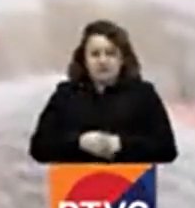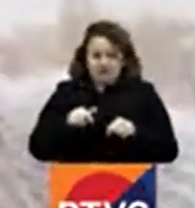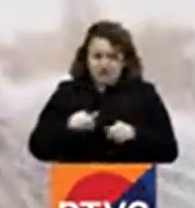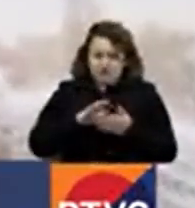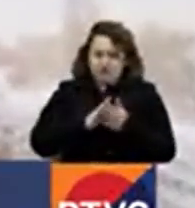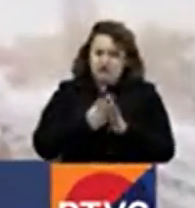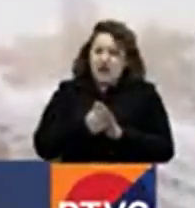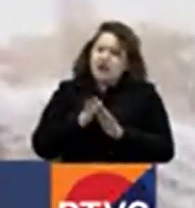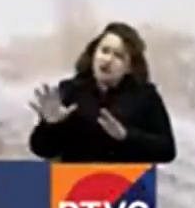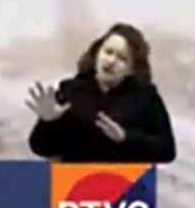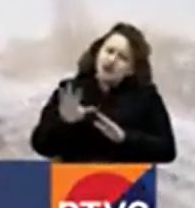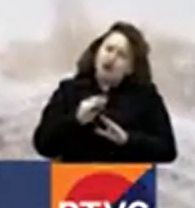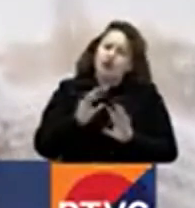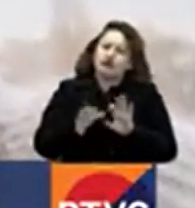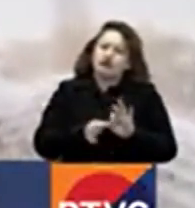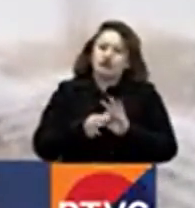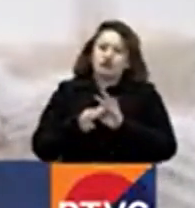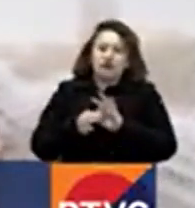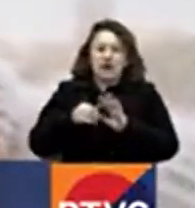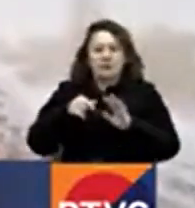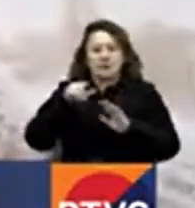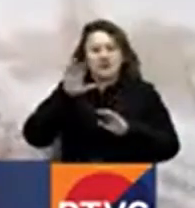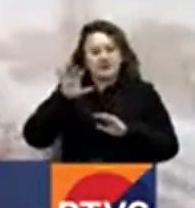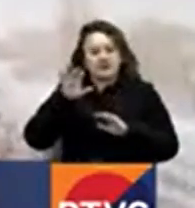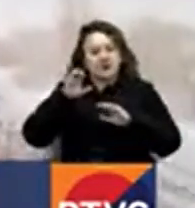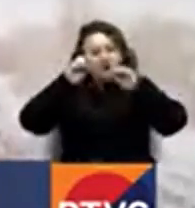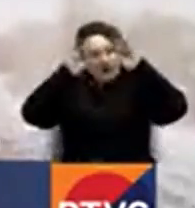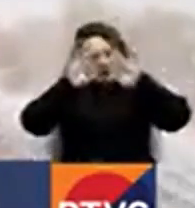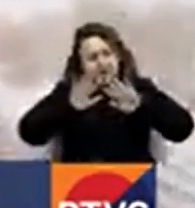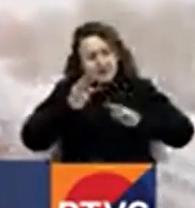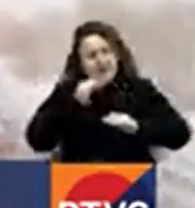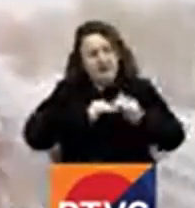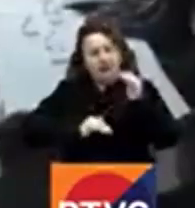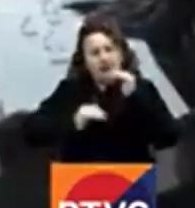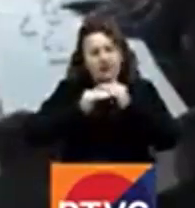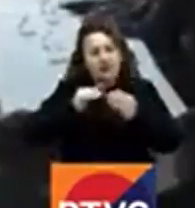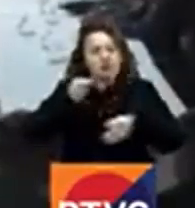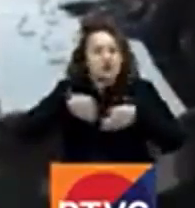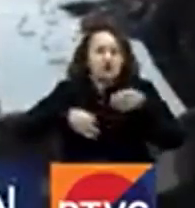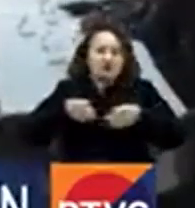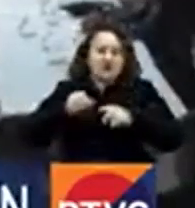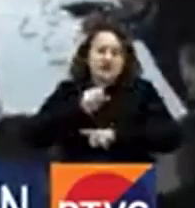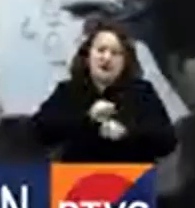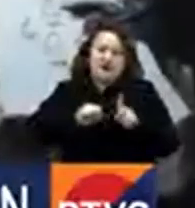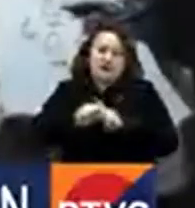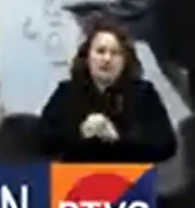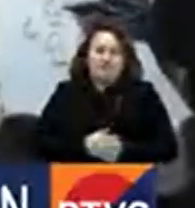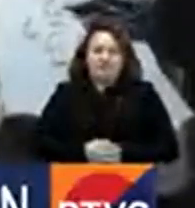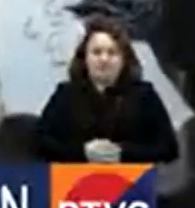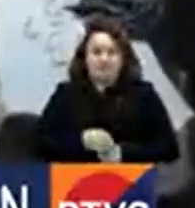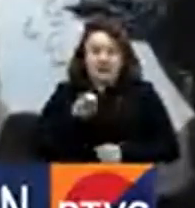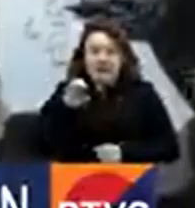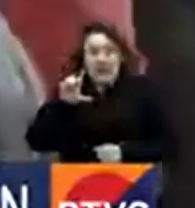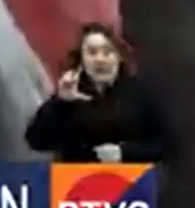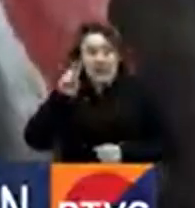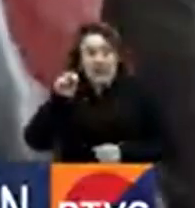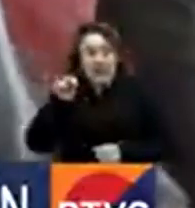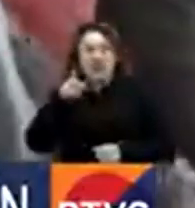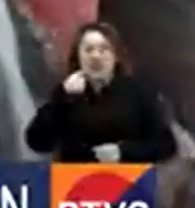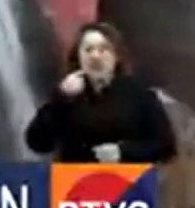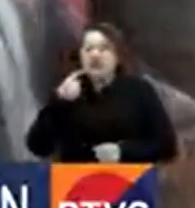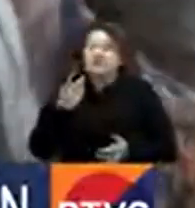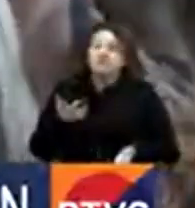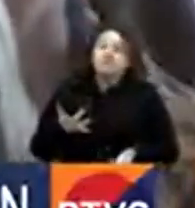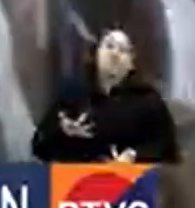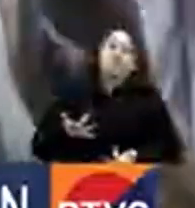conseguimos entre todos como país, pero con transparencia, con equidad y con justicia social. La delegación del ELN aseguró que sigue pendiente para